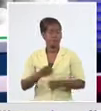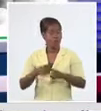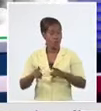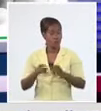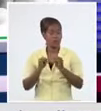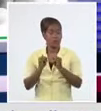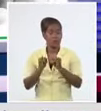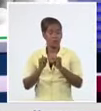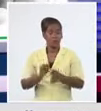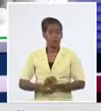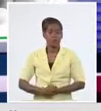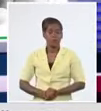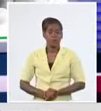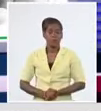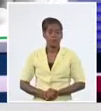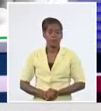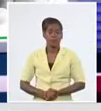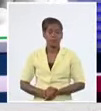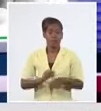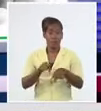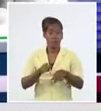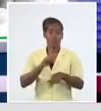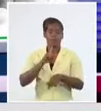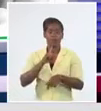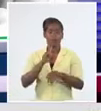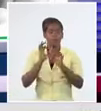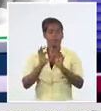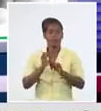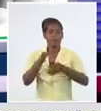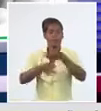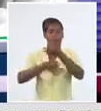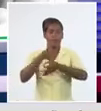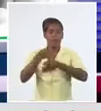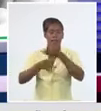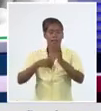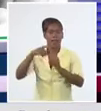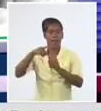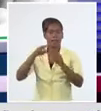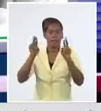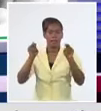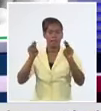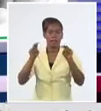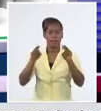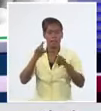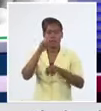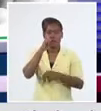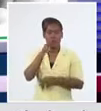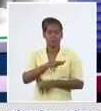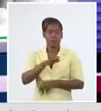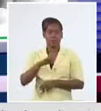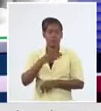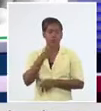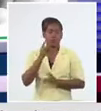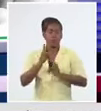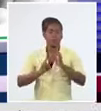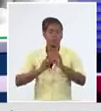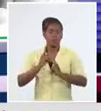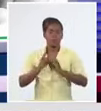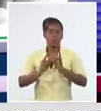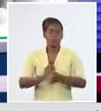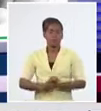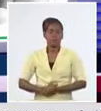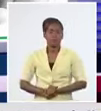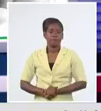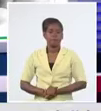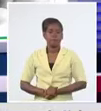Es viernes de pediatría. Hablamos de la incidencia de la COVID-19 en niños, adolescentes y jóvenes. Y doctora, a